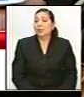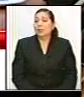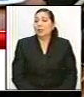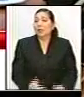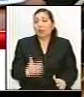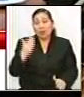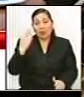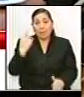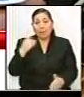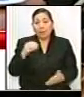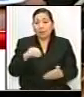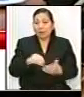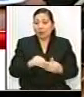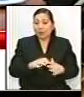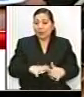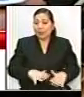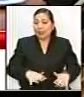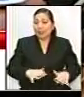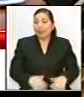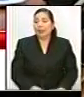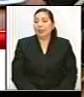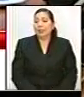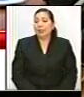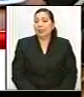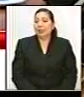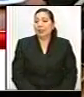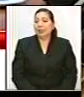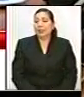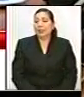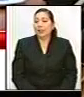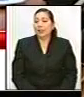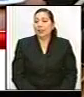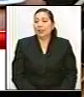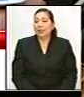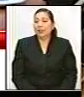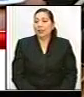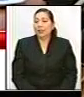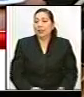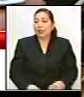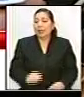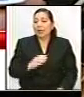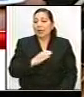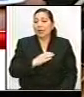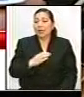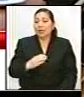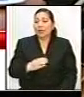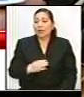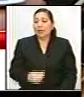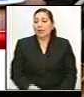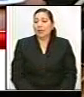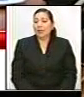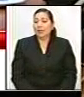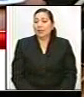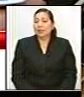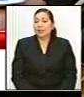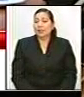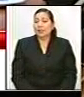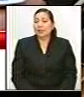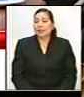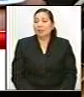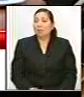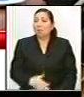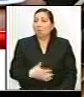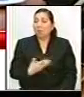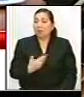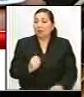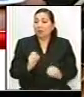10 días para abandonar ese terreno, señores. Acá el señor, que viene del Callao, es del honor de decirlo, que él fue